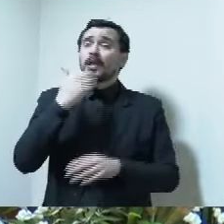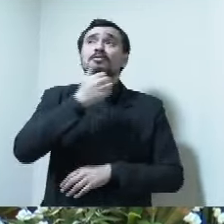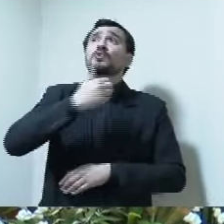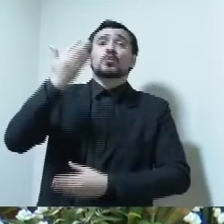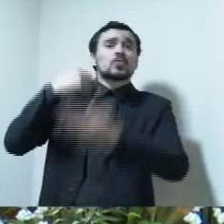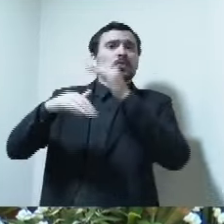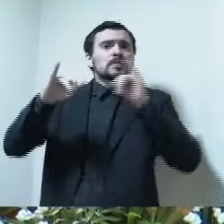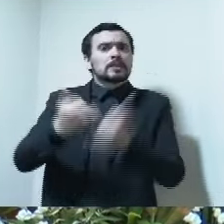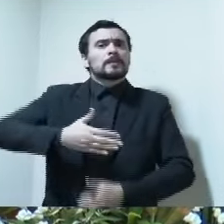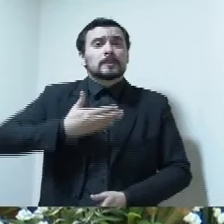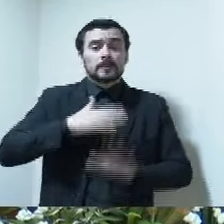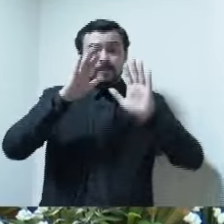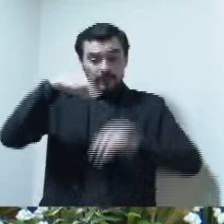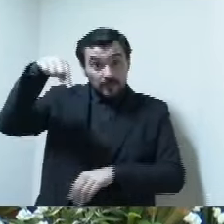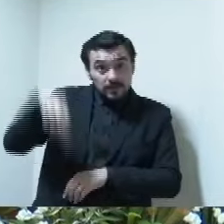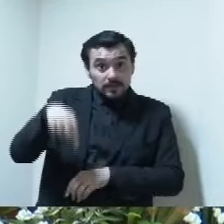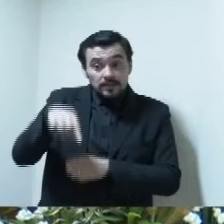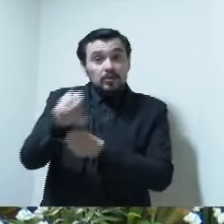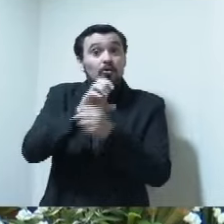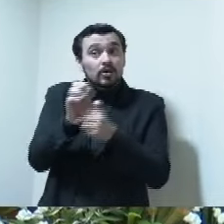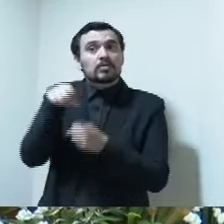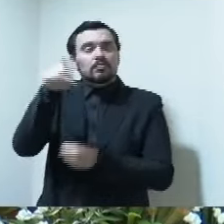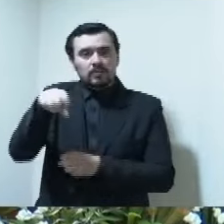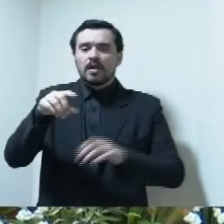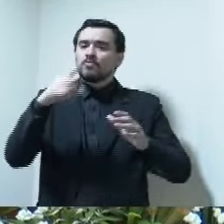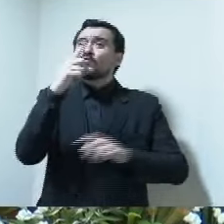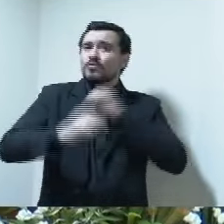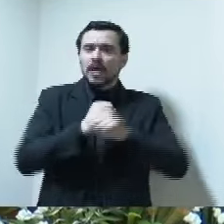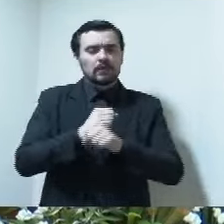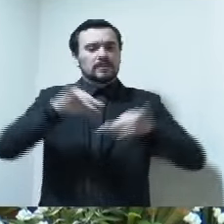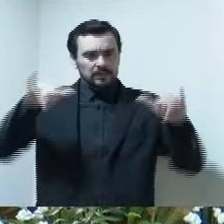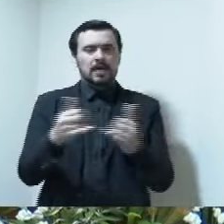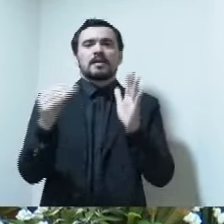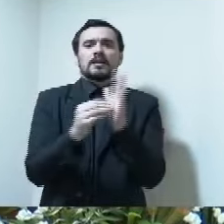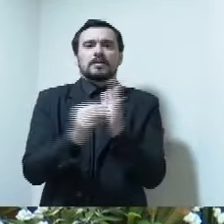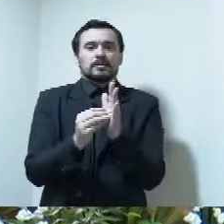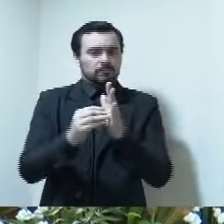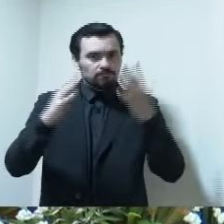Fue este Congreso el que hizo todo esto en menos de un año.